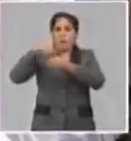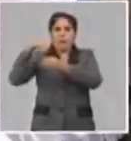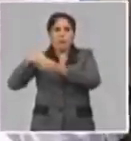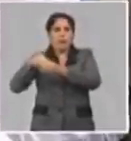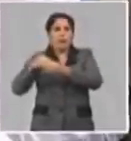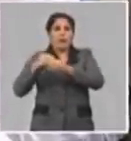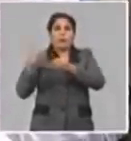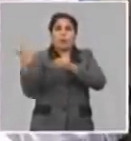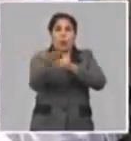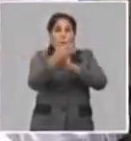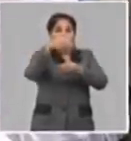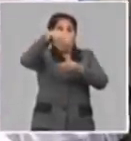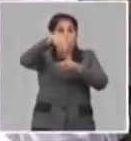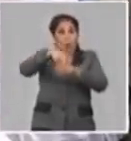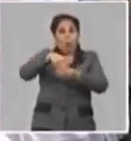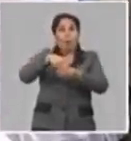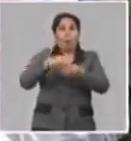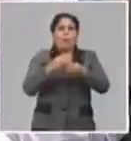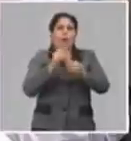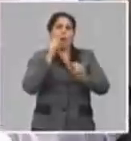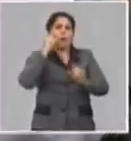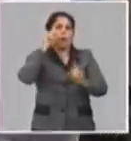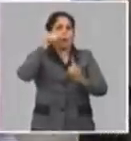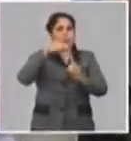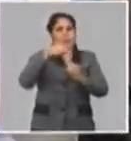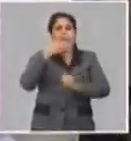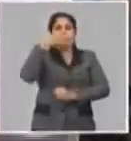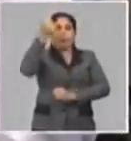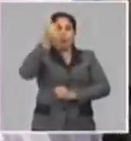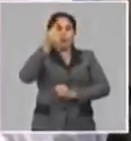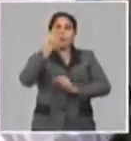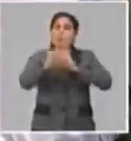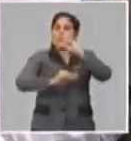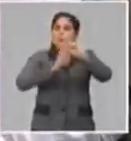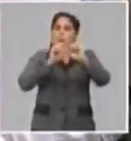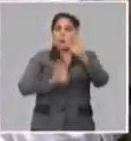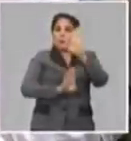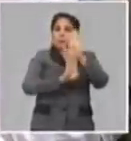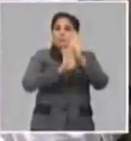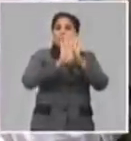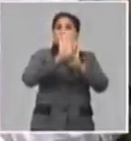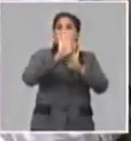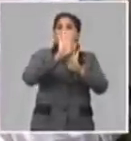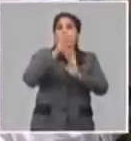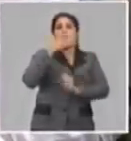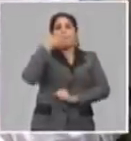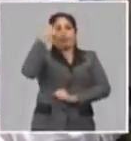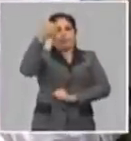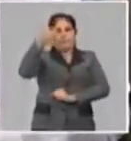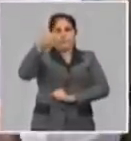actores en la consecución de esos objetivos y cómo avanzar hacia